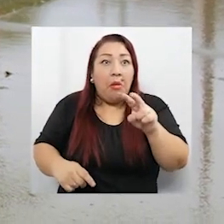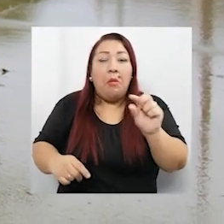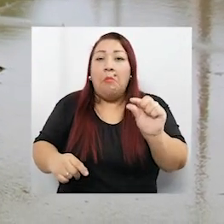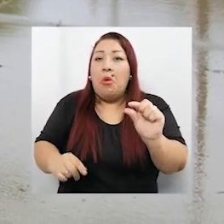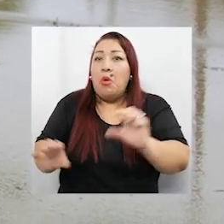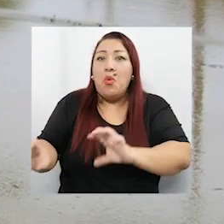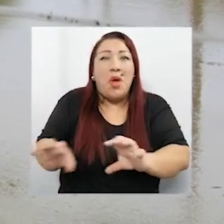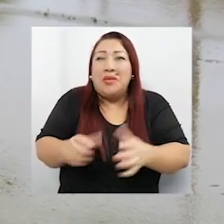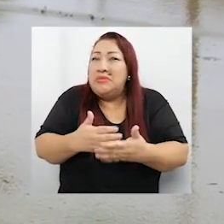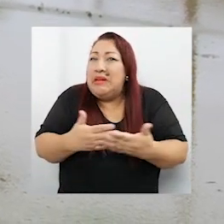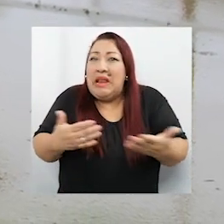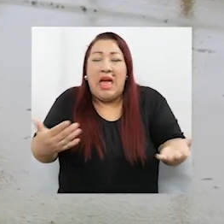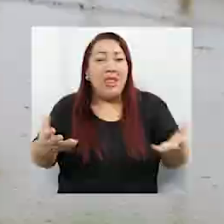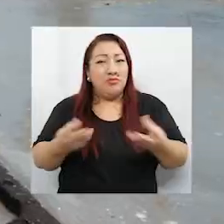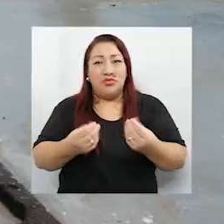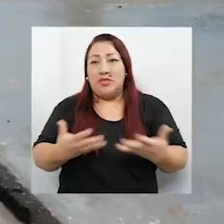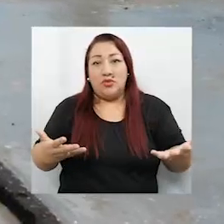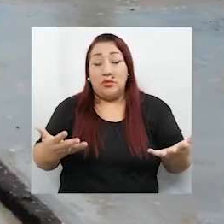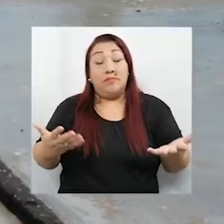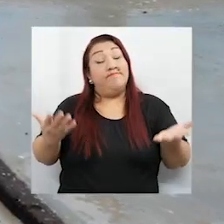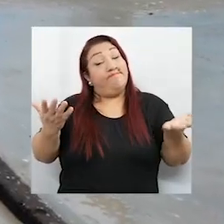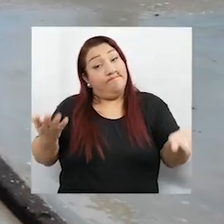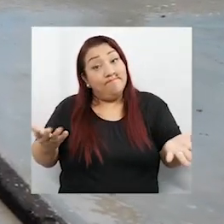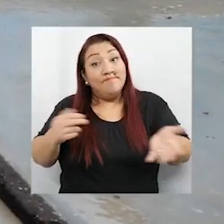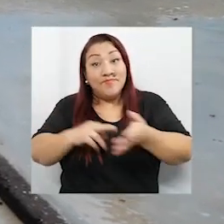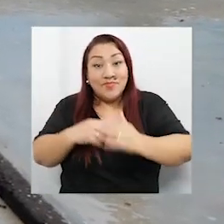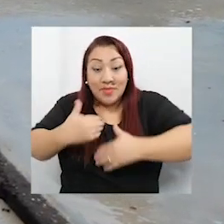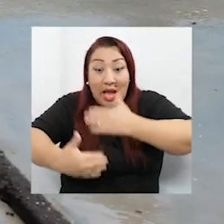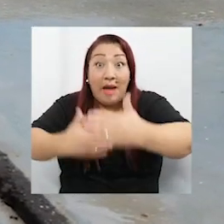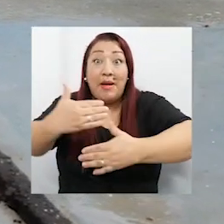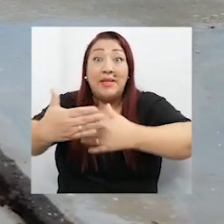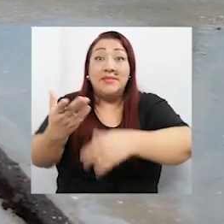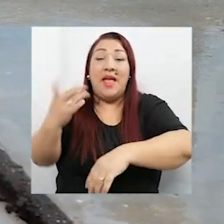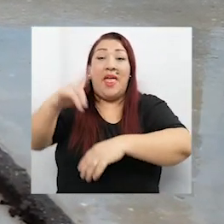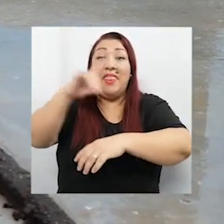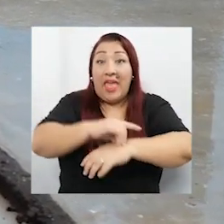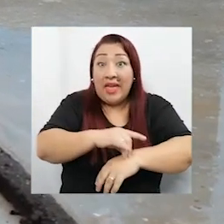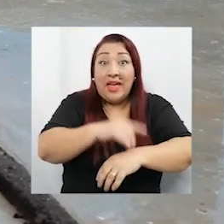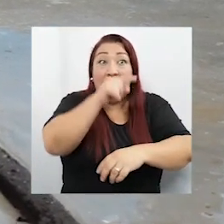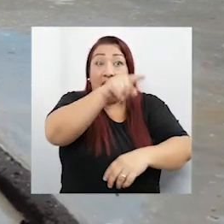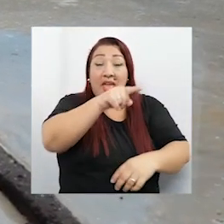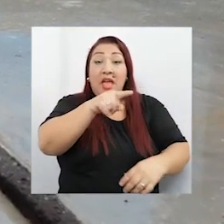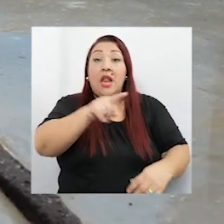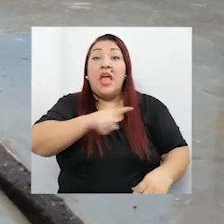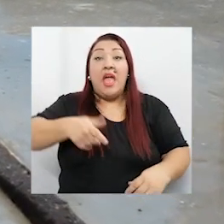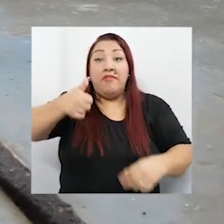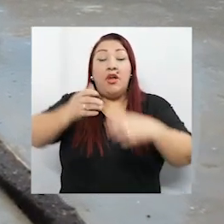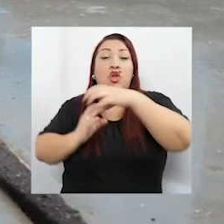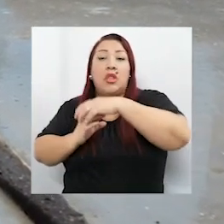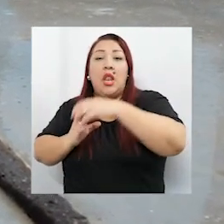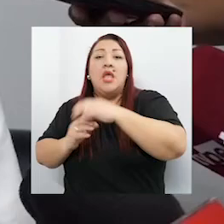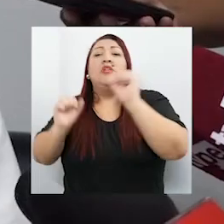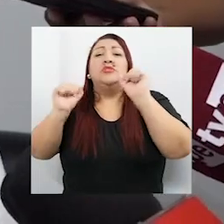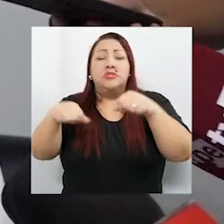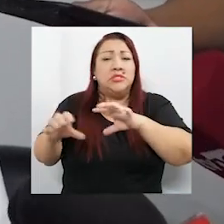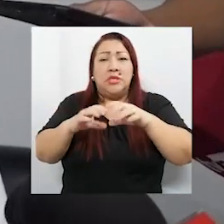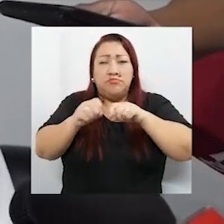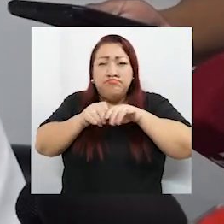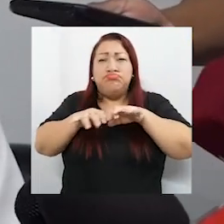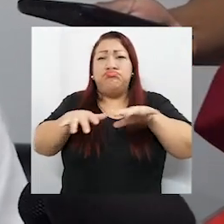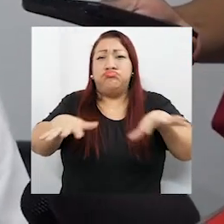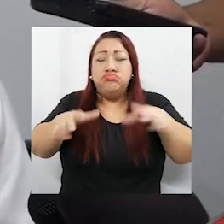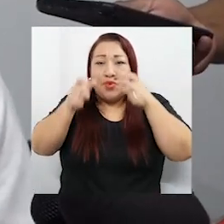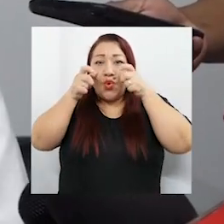es evidente que poco o nada se hizo en prevención. Por ello, ante el avance del dengue, el contralor Nelson Schack anunció